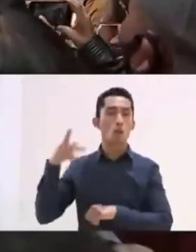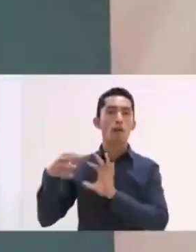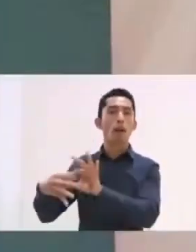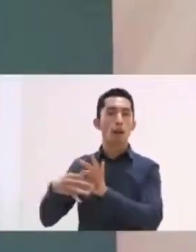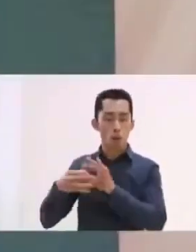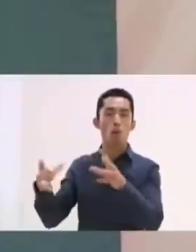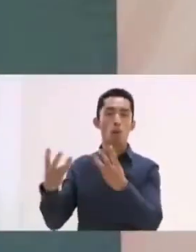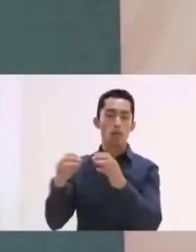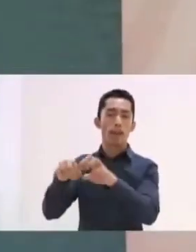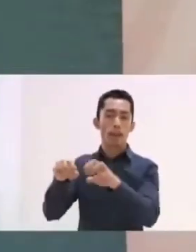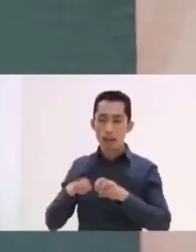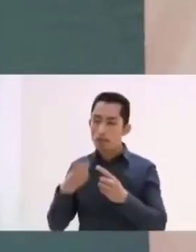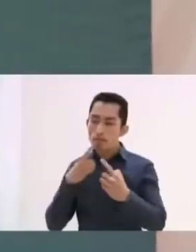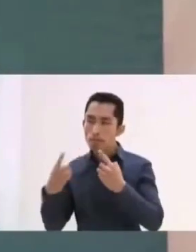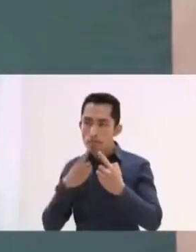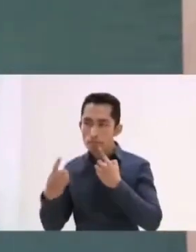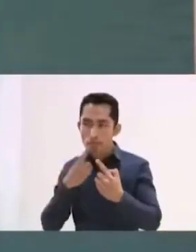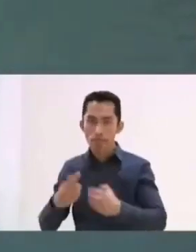Puebla.